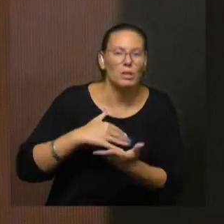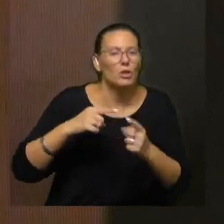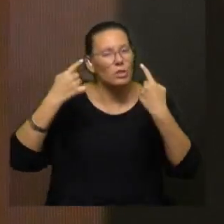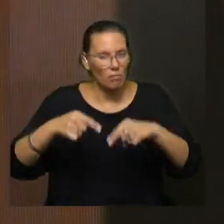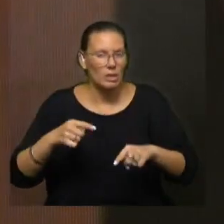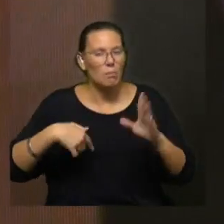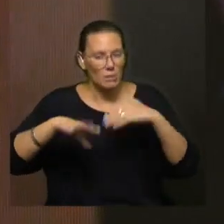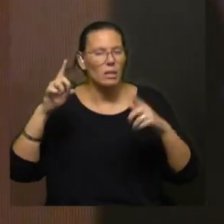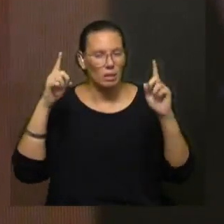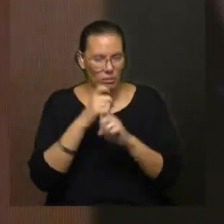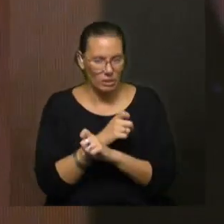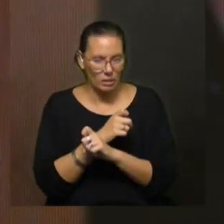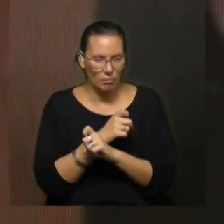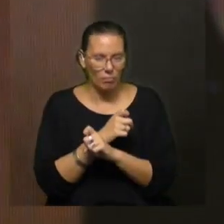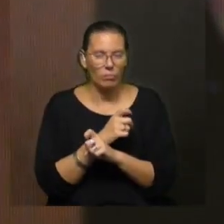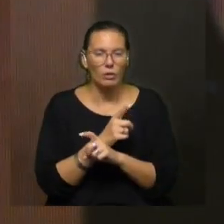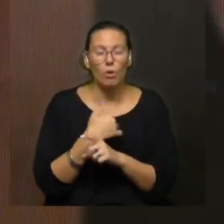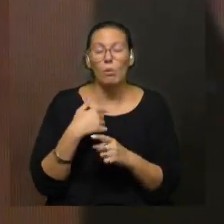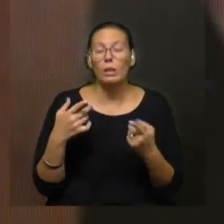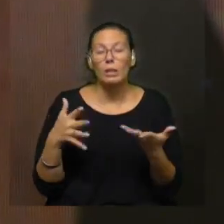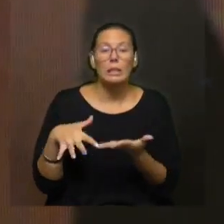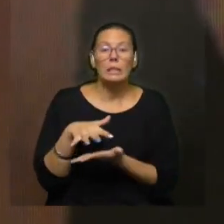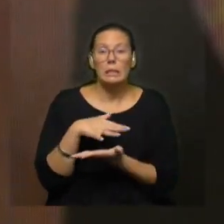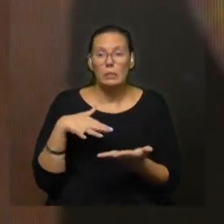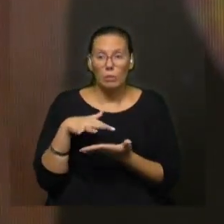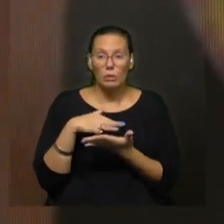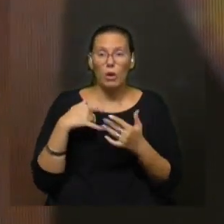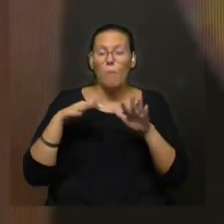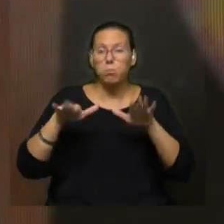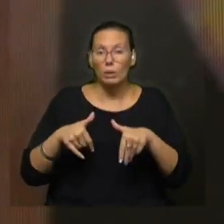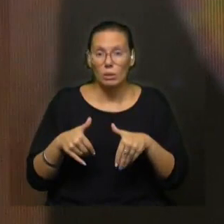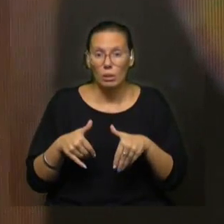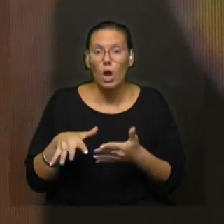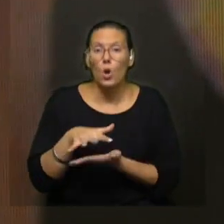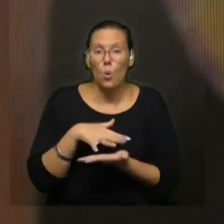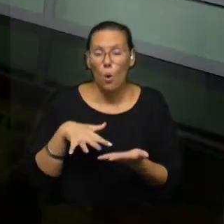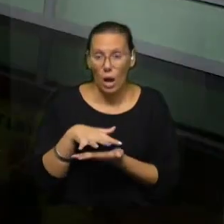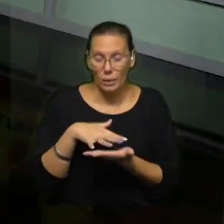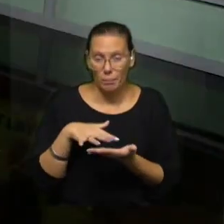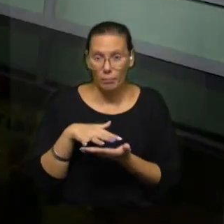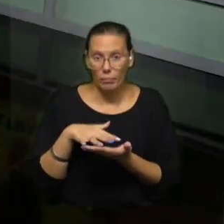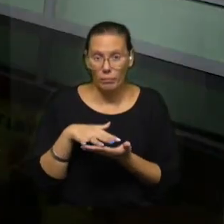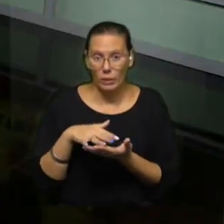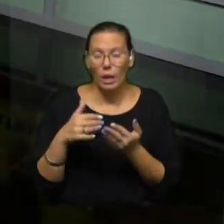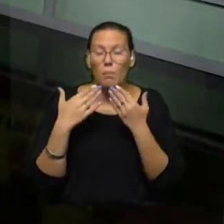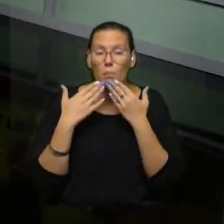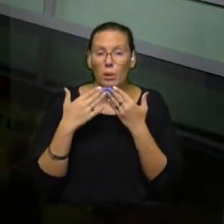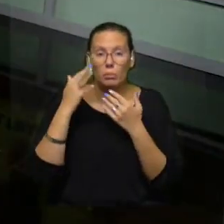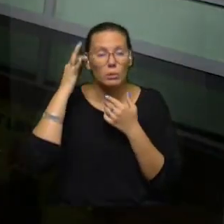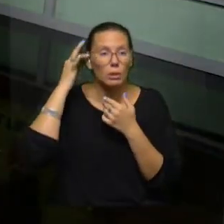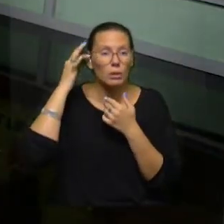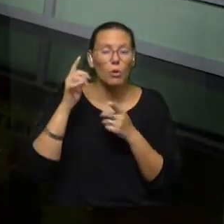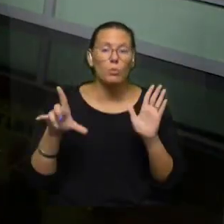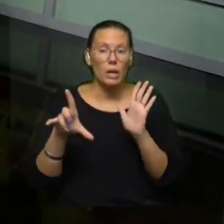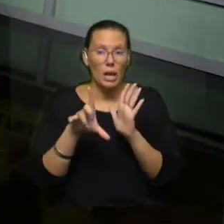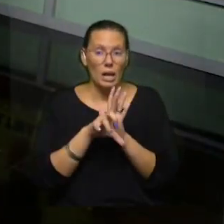¿no? Ahí es como parte de la disputa de apropiación del lugar todavía. Claro, hay que preguntar porque obviamente con una ley